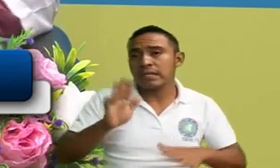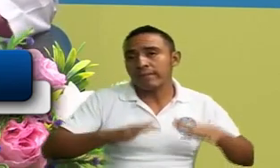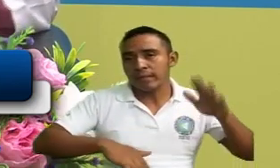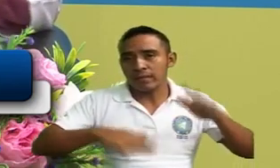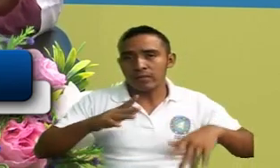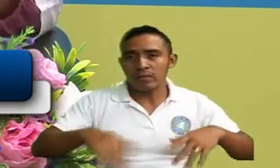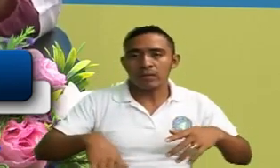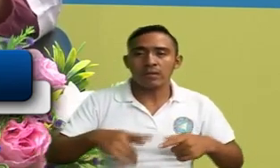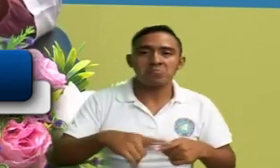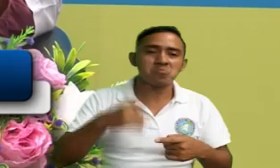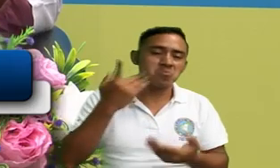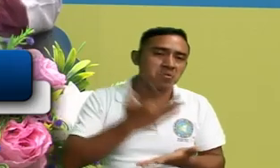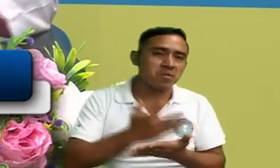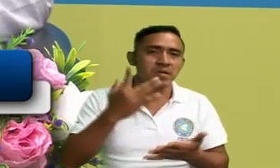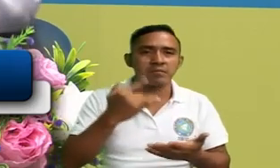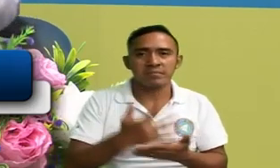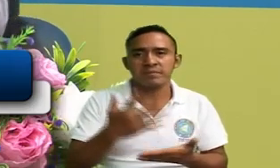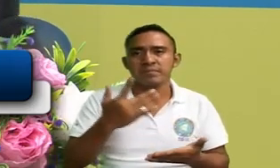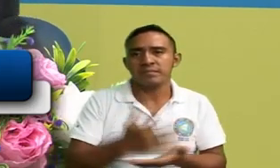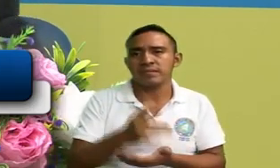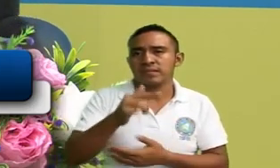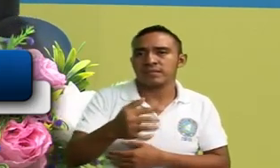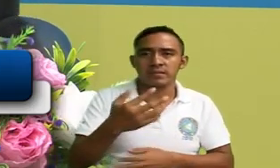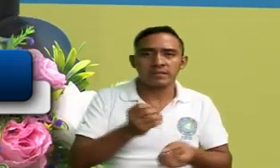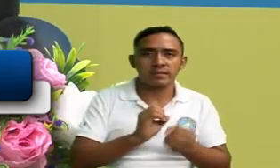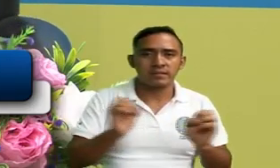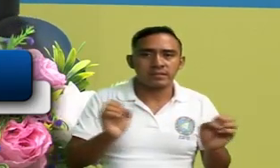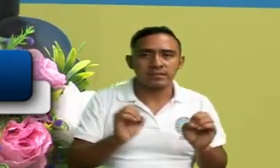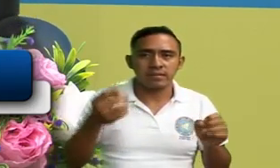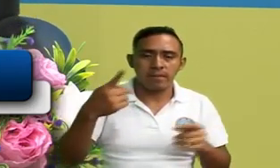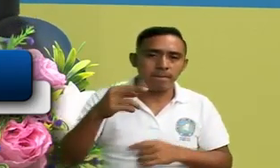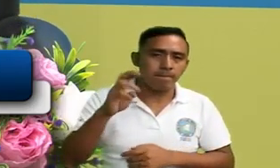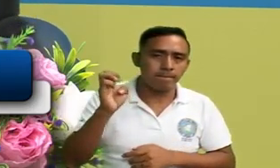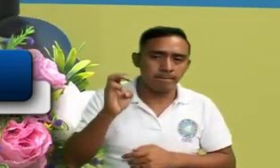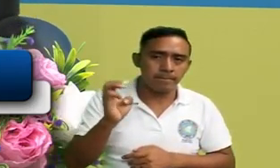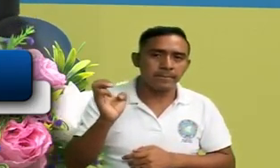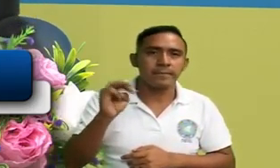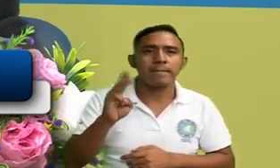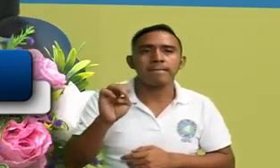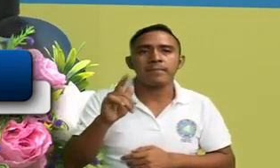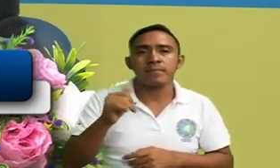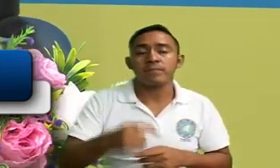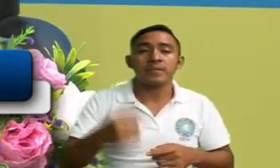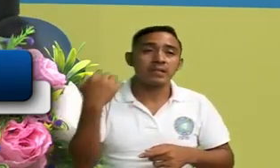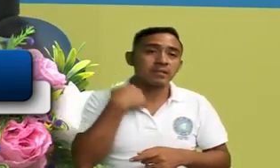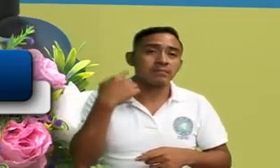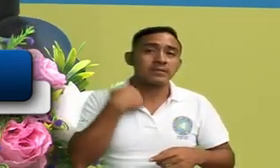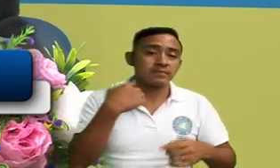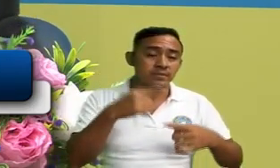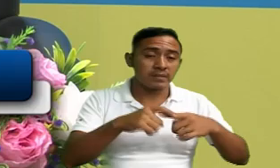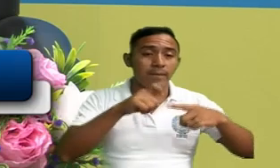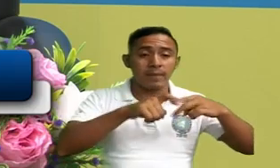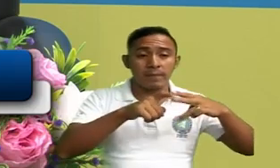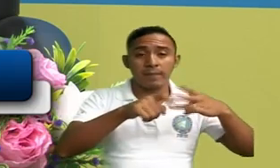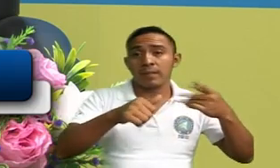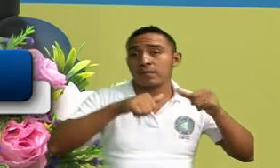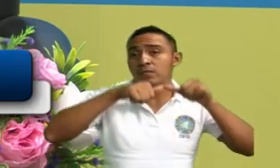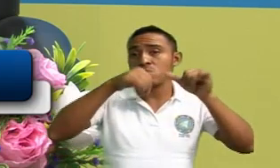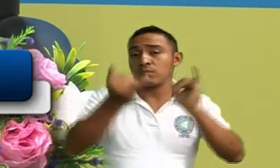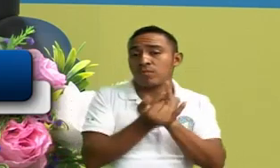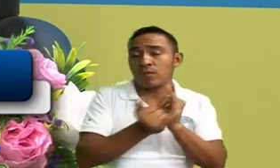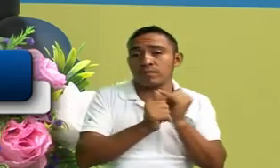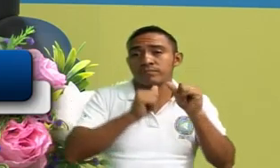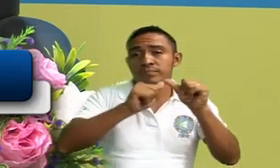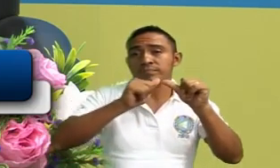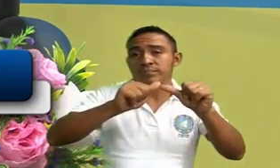cuando, de forma esporádica. Pero y seguido, eso no la hace candidata a un síndrome premenstrual. Así tiene es. Que ser cada vez que le baje su regla. Así es, de forma